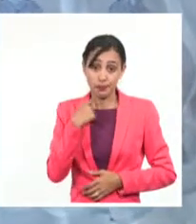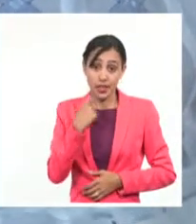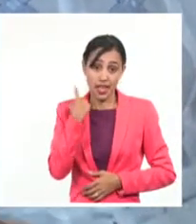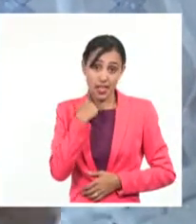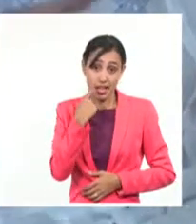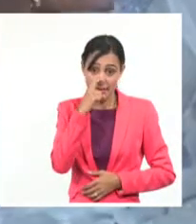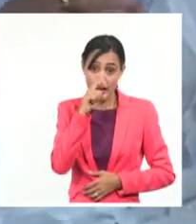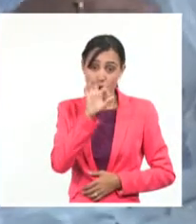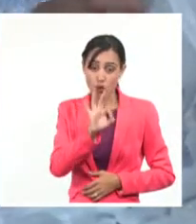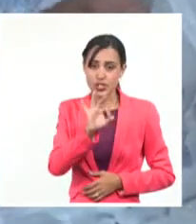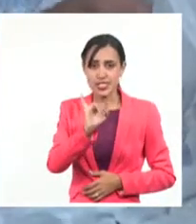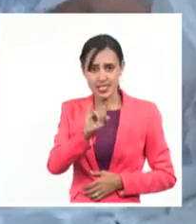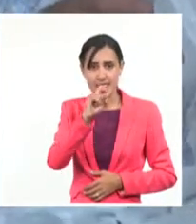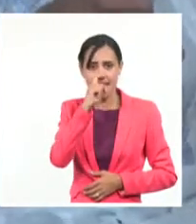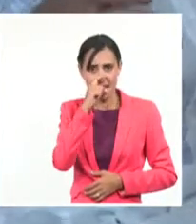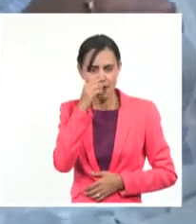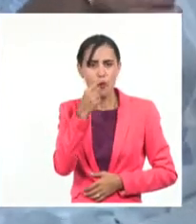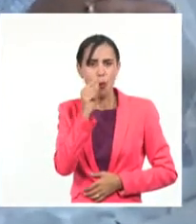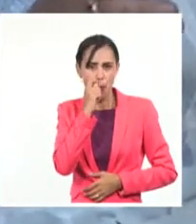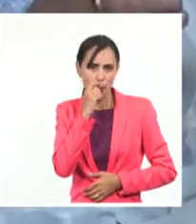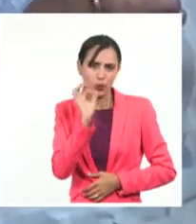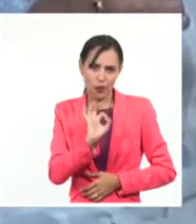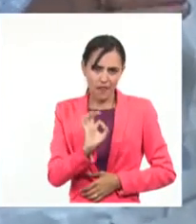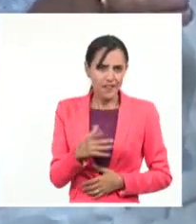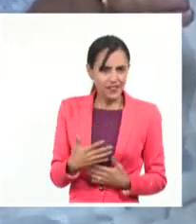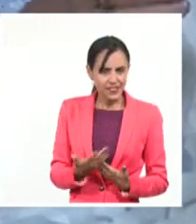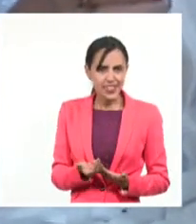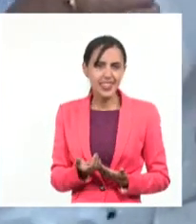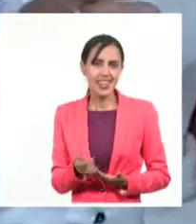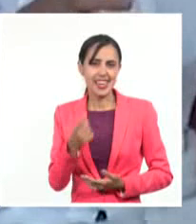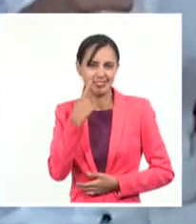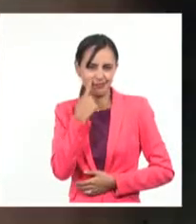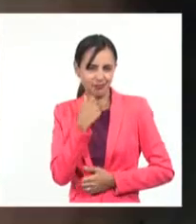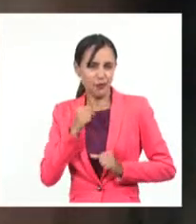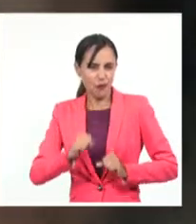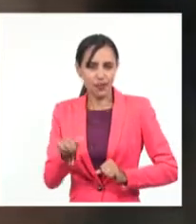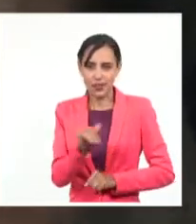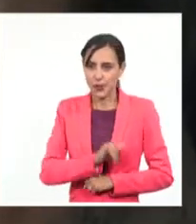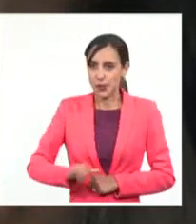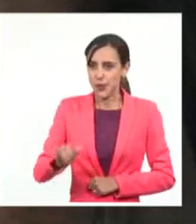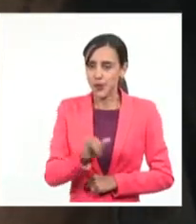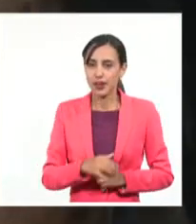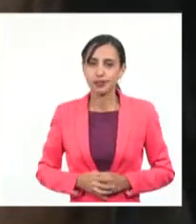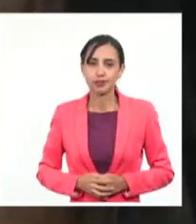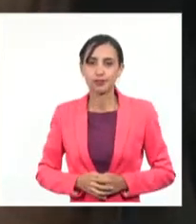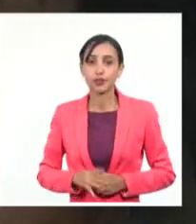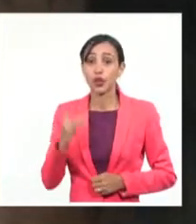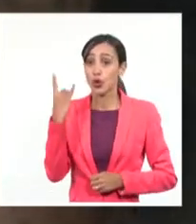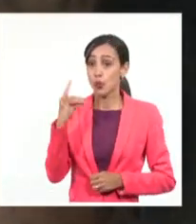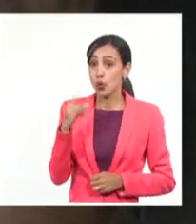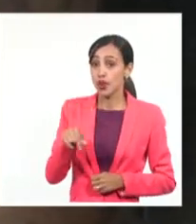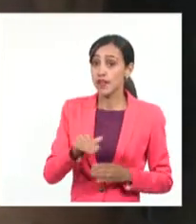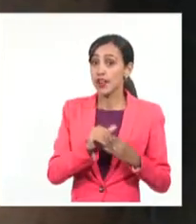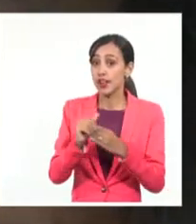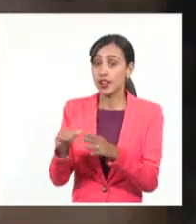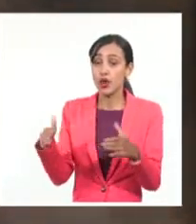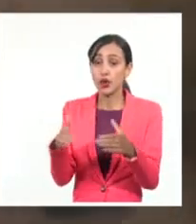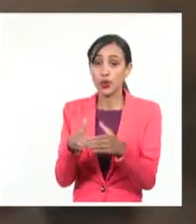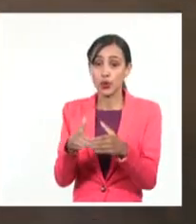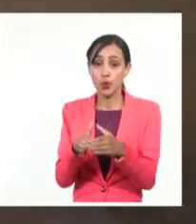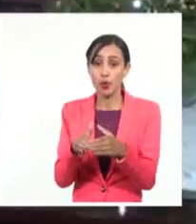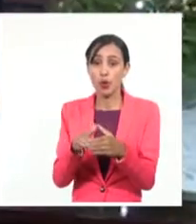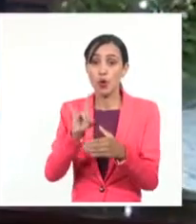es un hombre vital ha dedicado unas cinco décadas a la creación audiovisual en Bolivia lidera el grupo ucamao